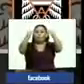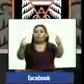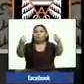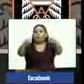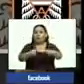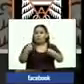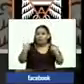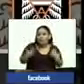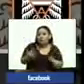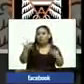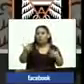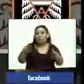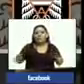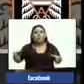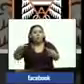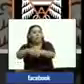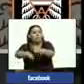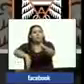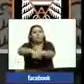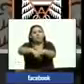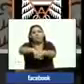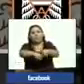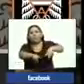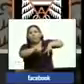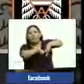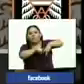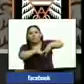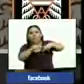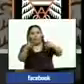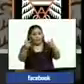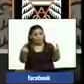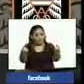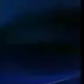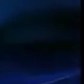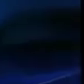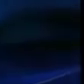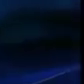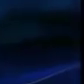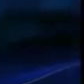donde ya lo espera el Alianza y se enfrentarán por un boleto a la final